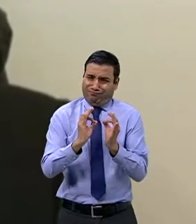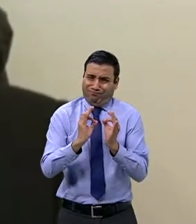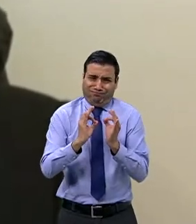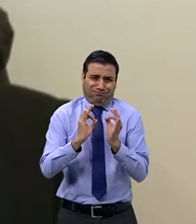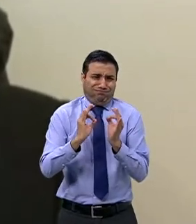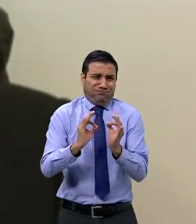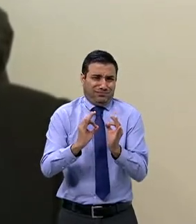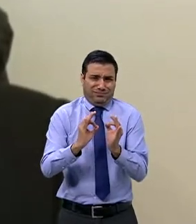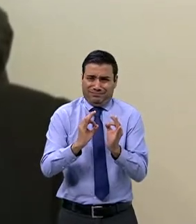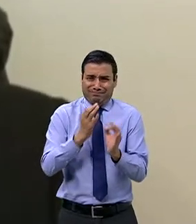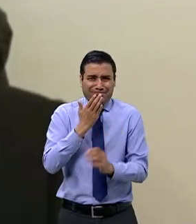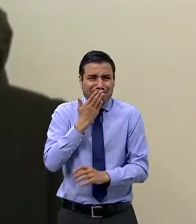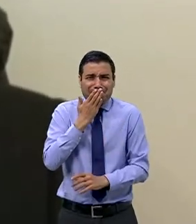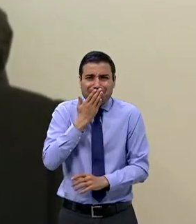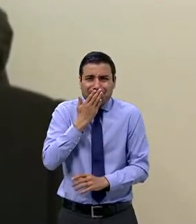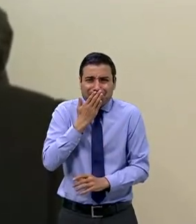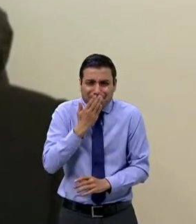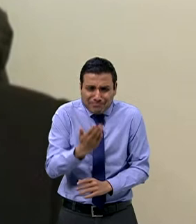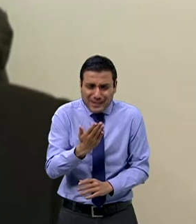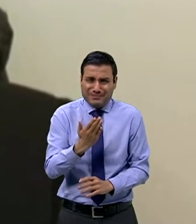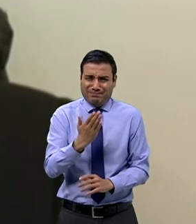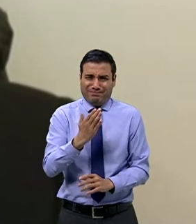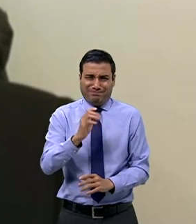impecablemente realizada